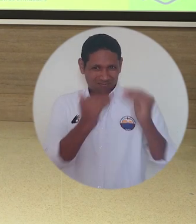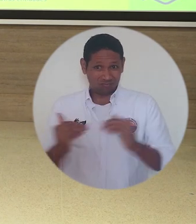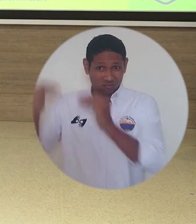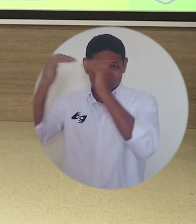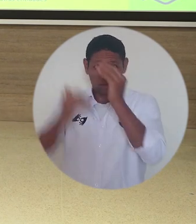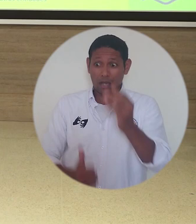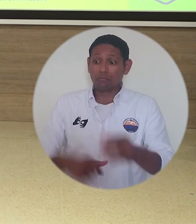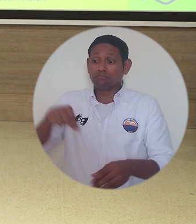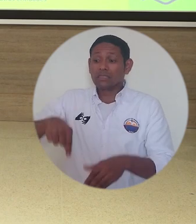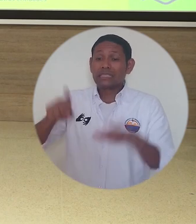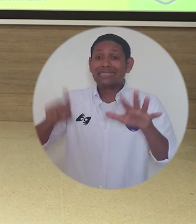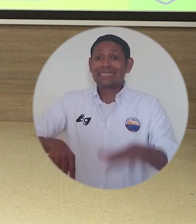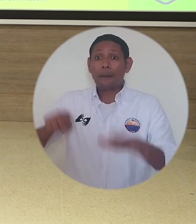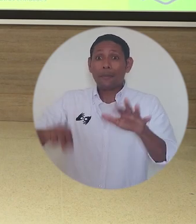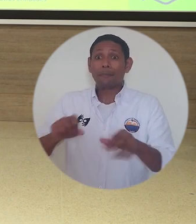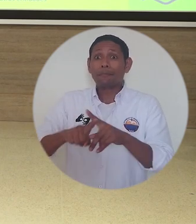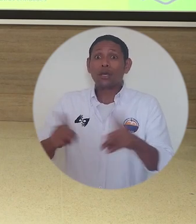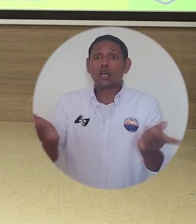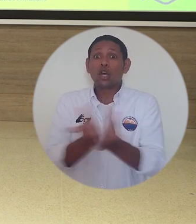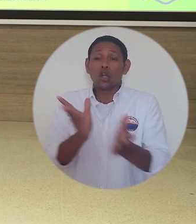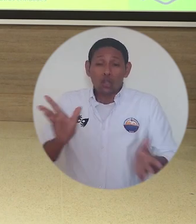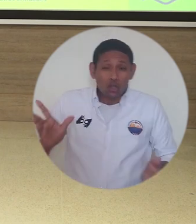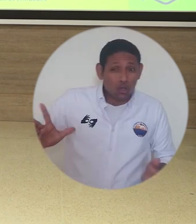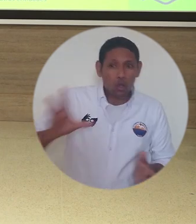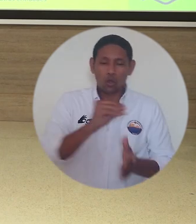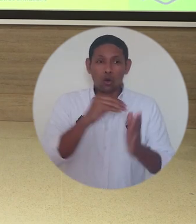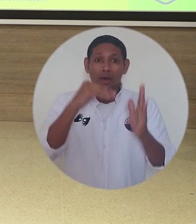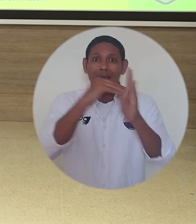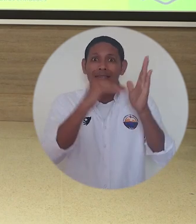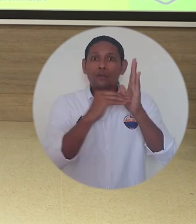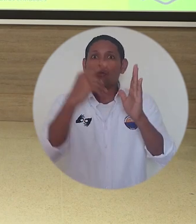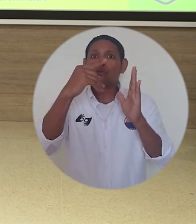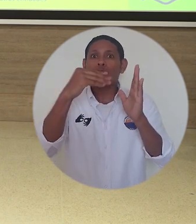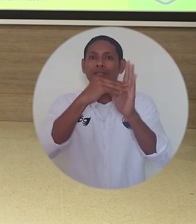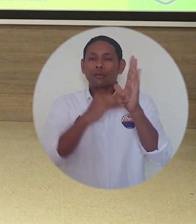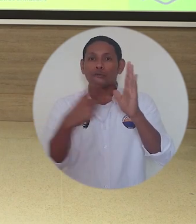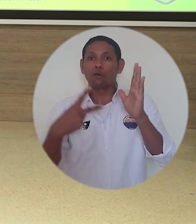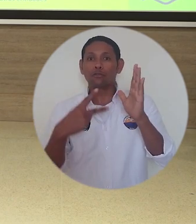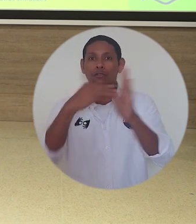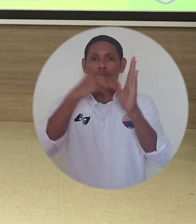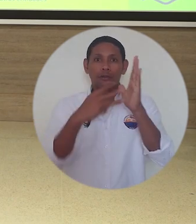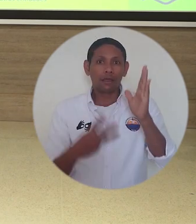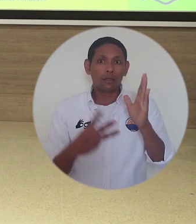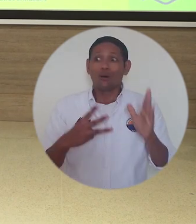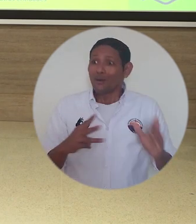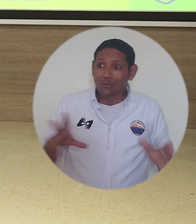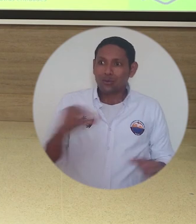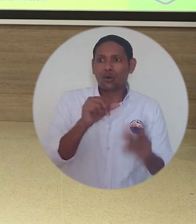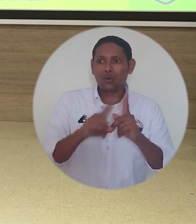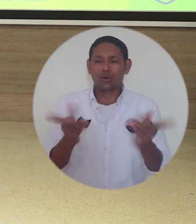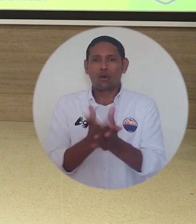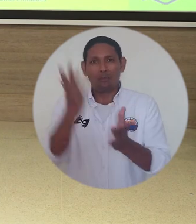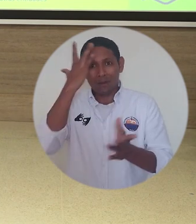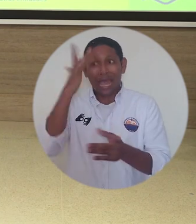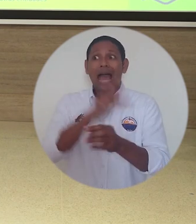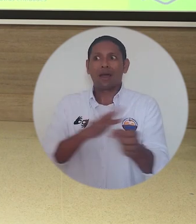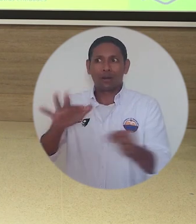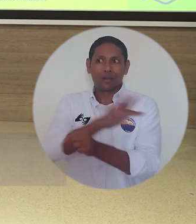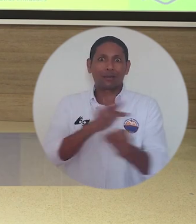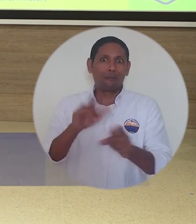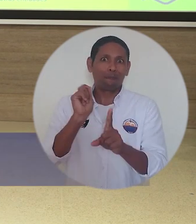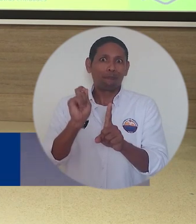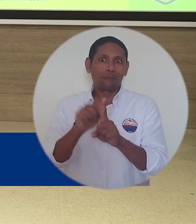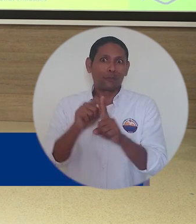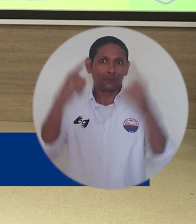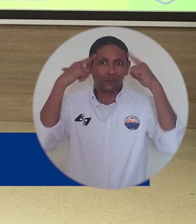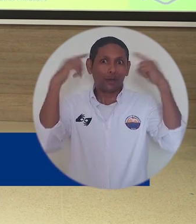de alivio durante este semestre para los estudiantes, todos, no es trato 1, 2 y 3, trato todos los estudiantes de la universidad, porque aquí hay una